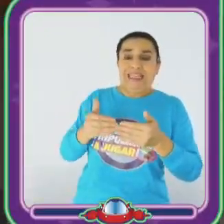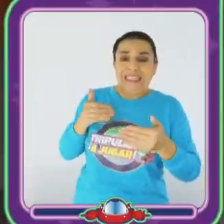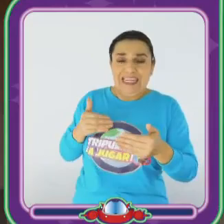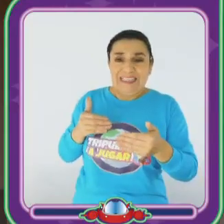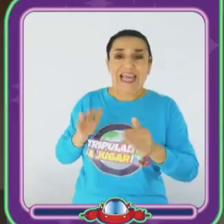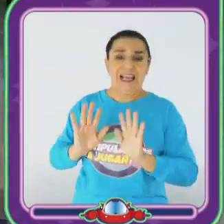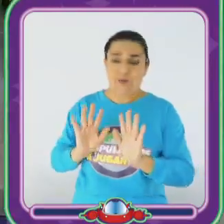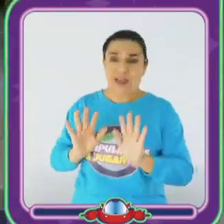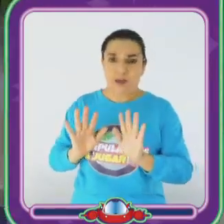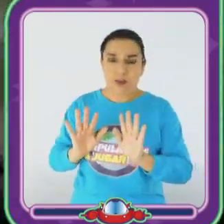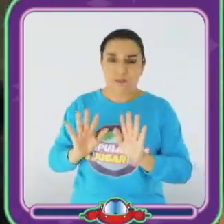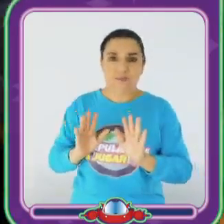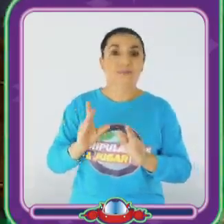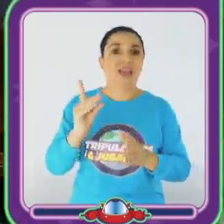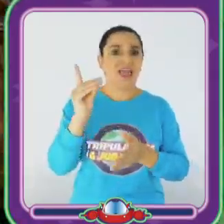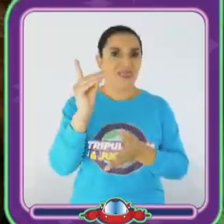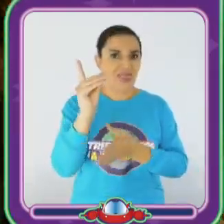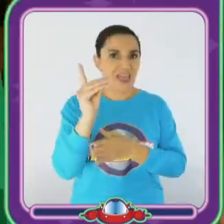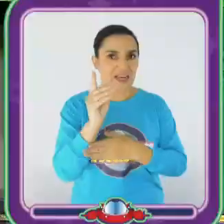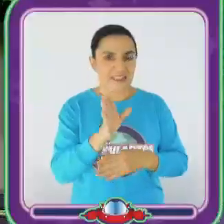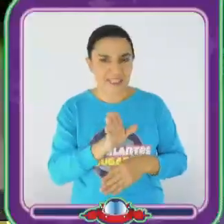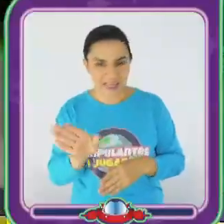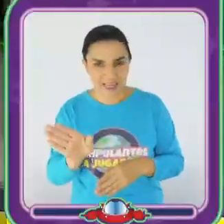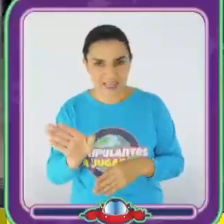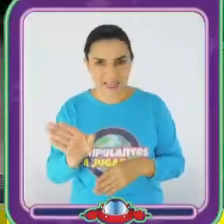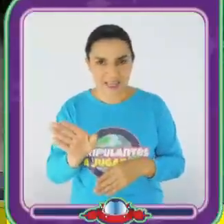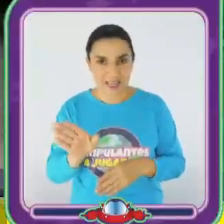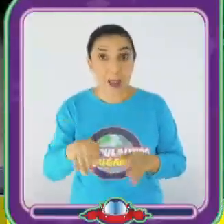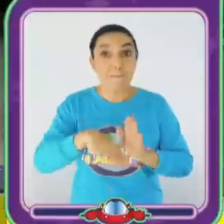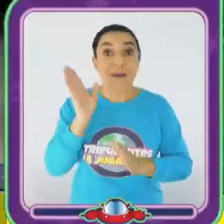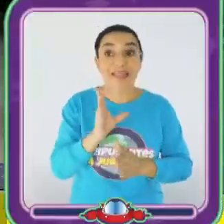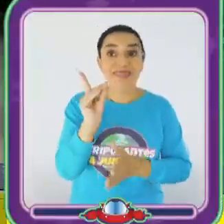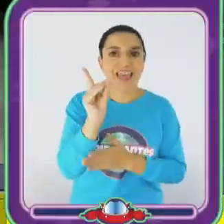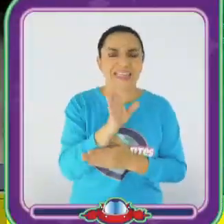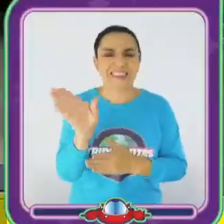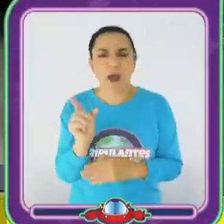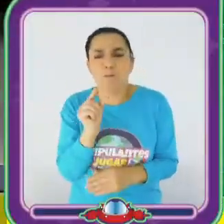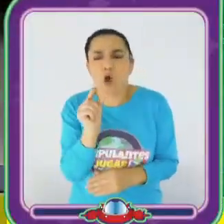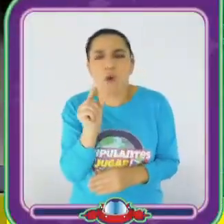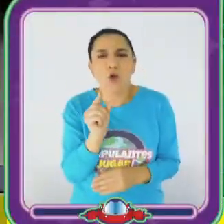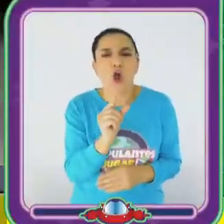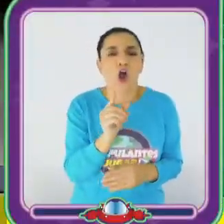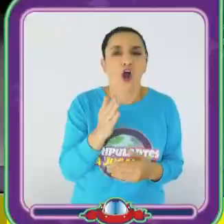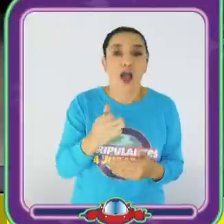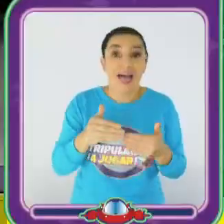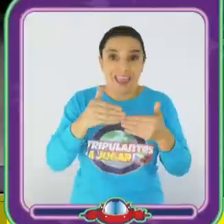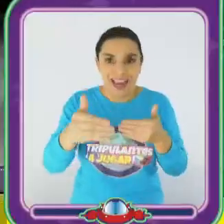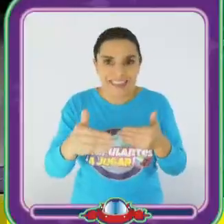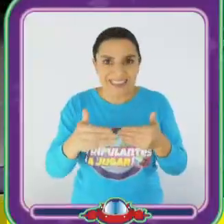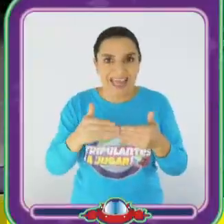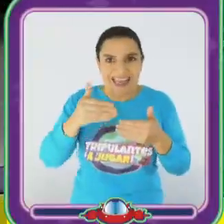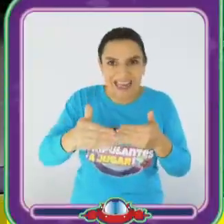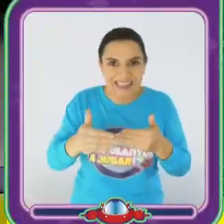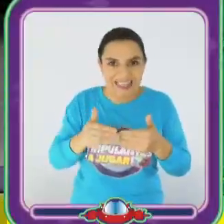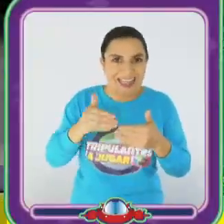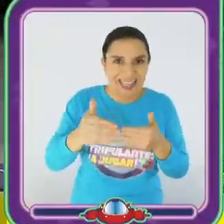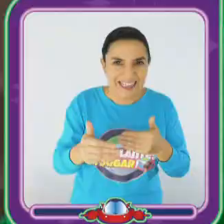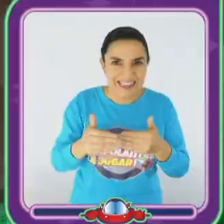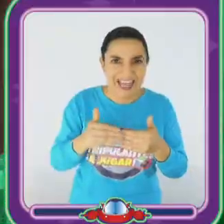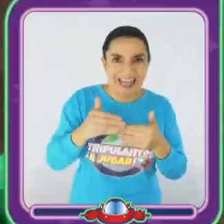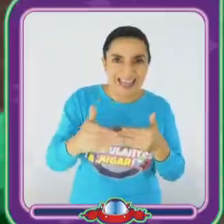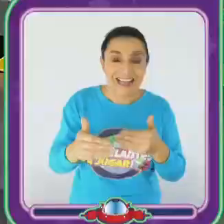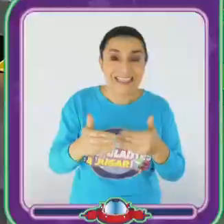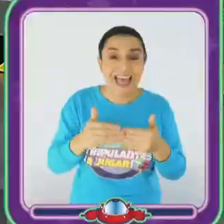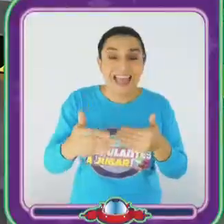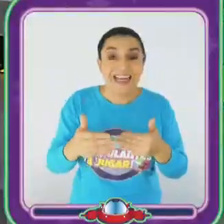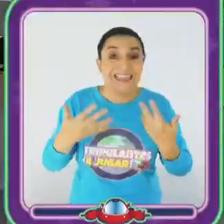sigue, sigue, sigue, sigue, sigue, sigue, sigue, sigue, sigue, sigue, sigue, sigue, sigue, sigue, sigue, sigue, sigue, sigue, sigue, sigue, sigue, sigue, sigue, sigue, sigue, sigue, sigue, sigue, sigue, sigue, sigue, sigue,